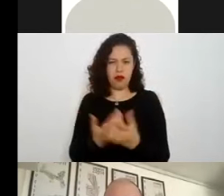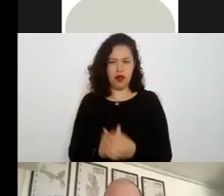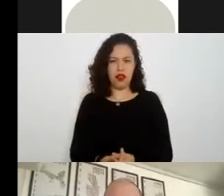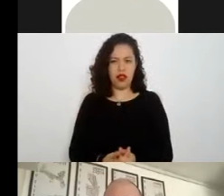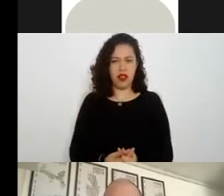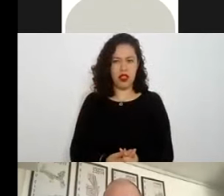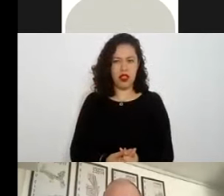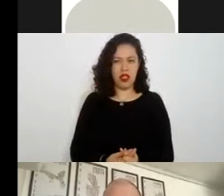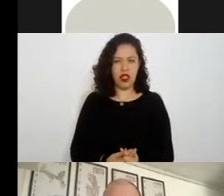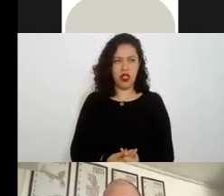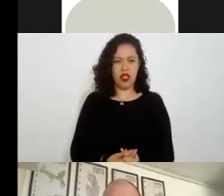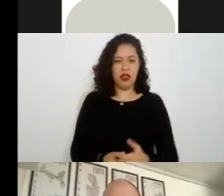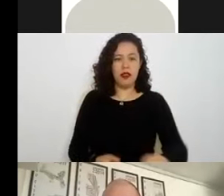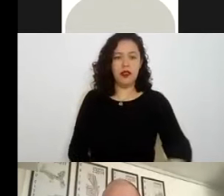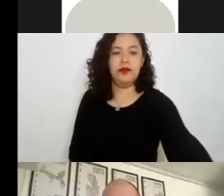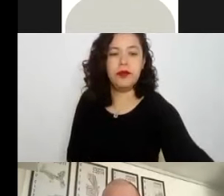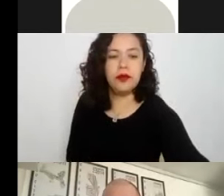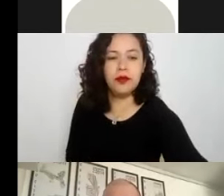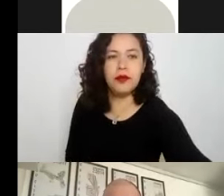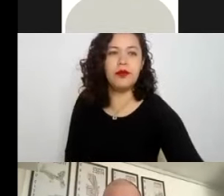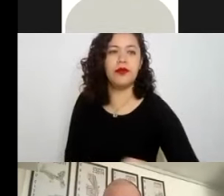sintiendo?